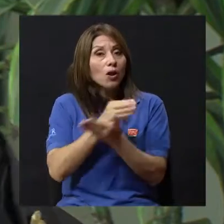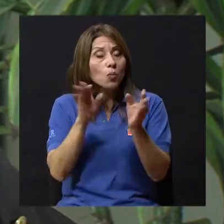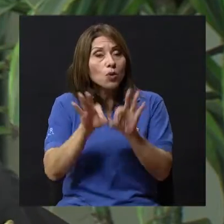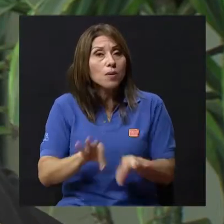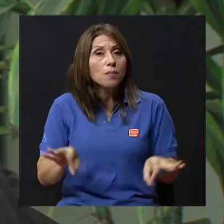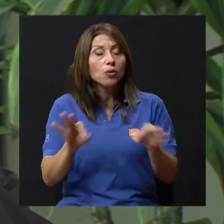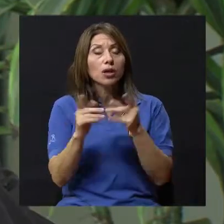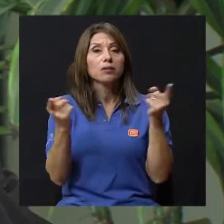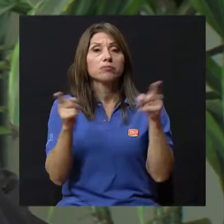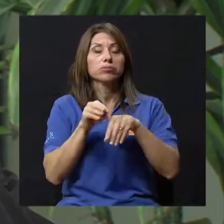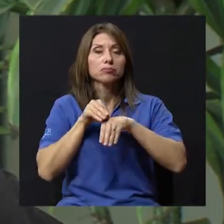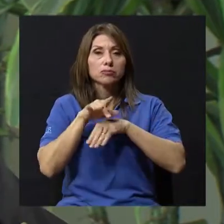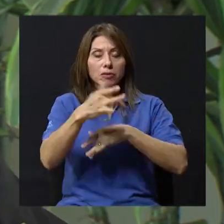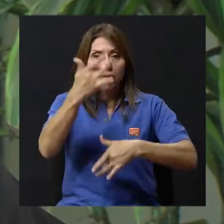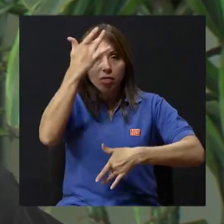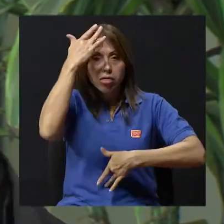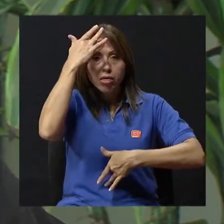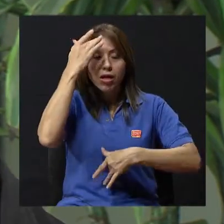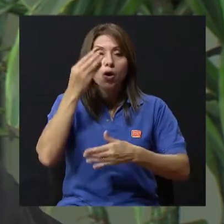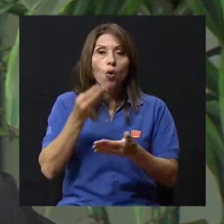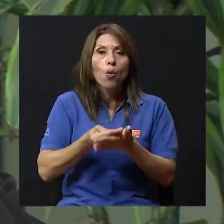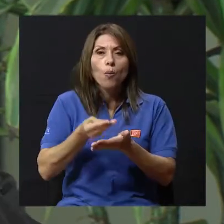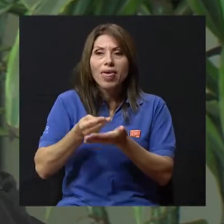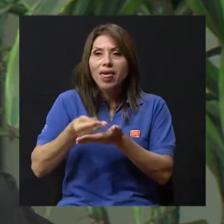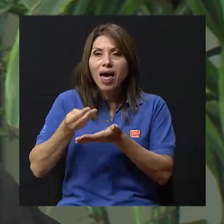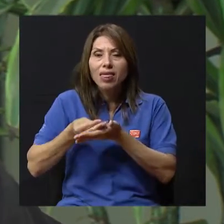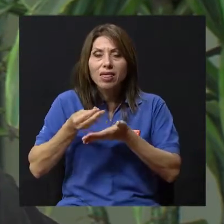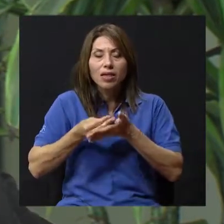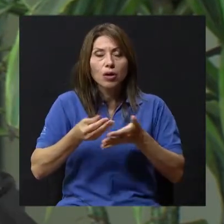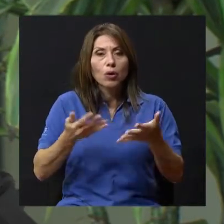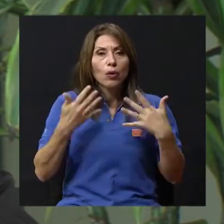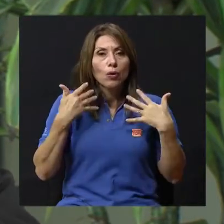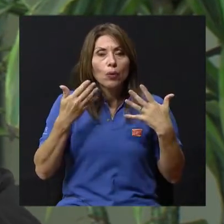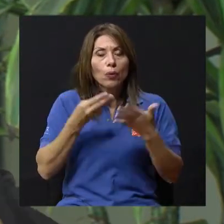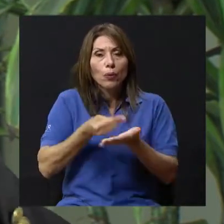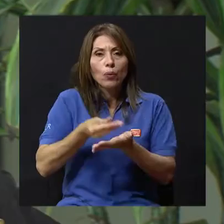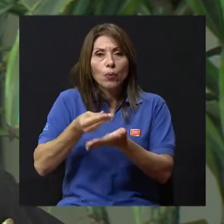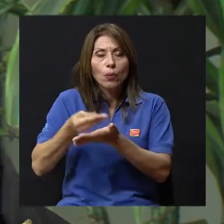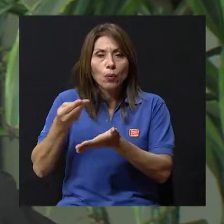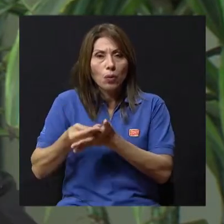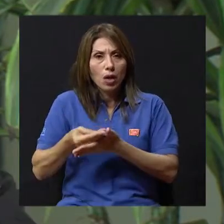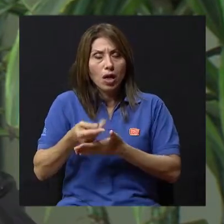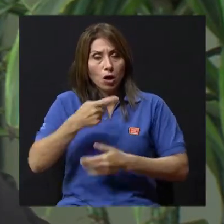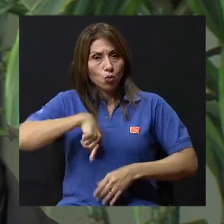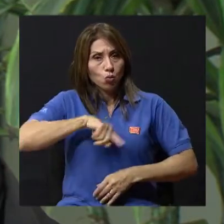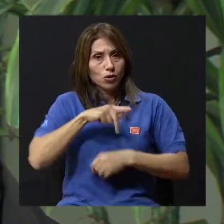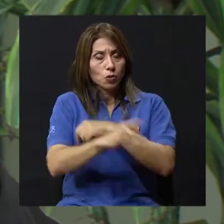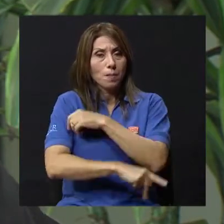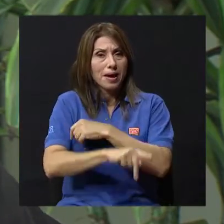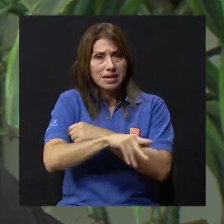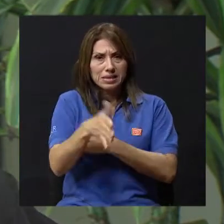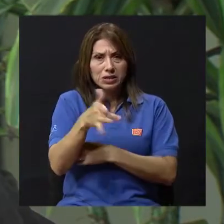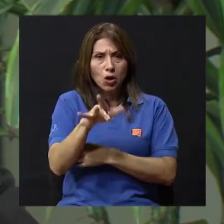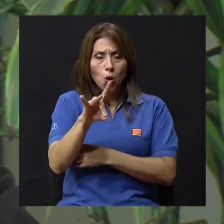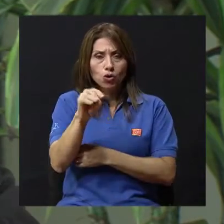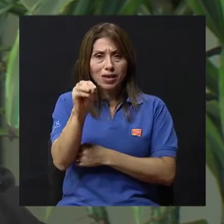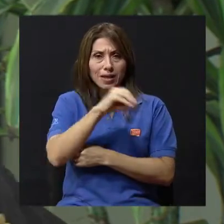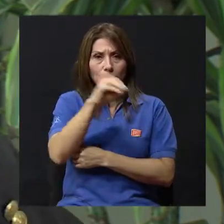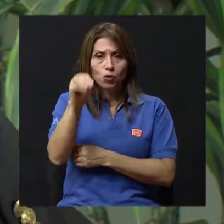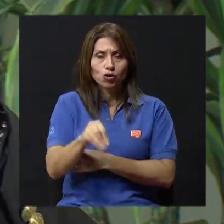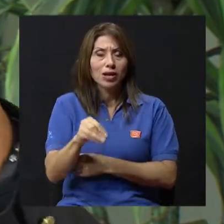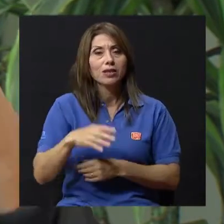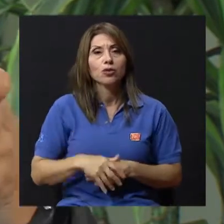humedad. Nuestro país es un país con mucha humedad, con un promedio de un 80%. La otra es